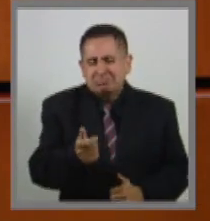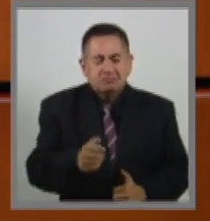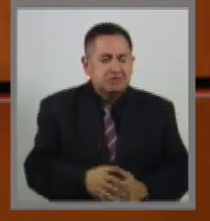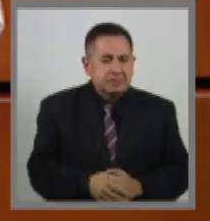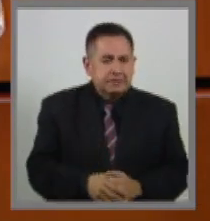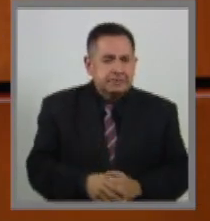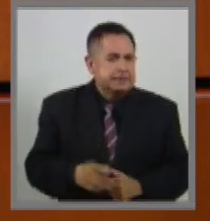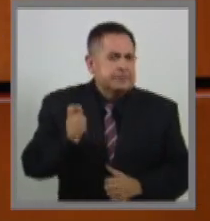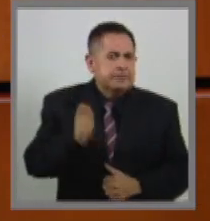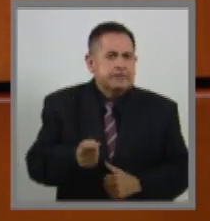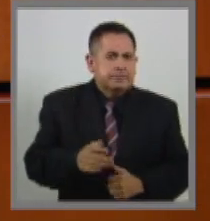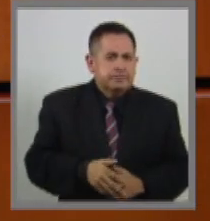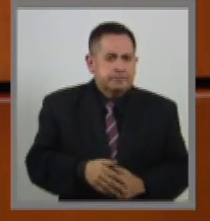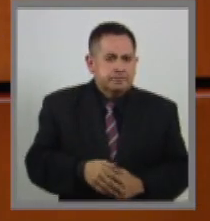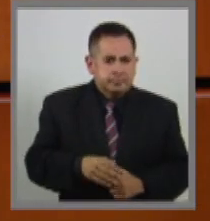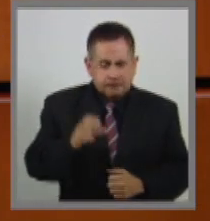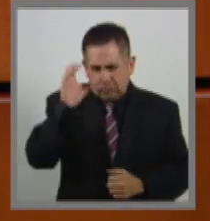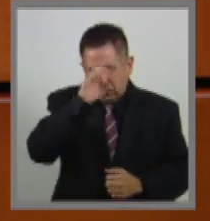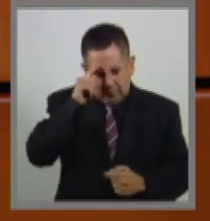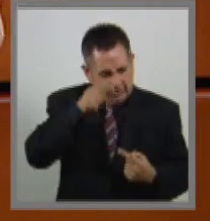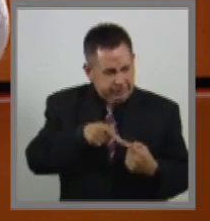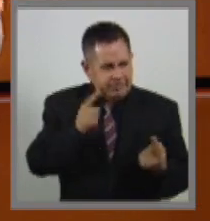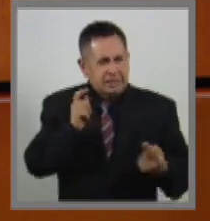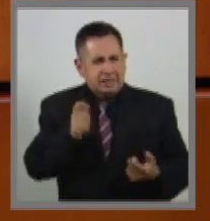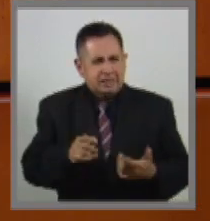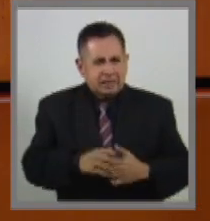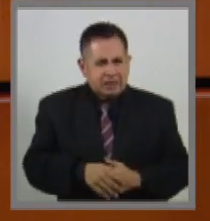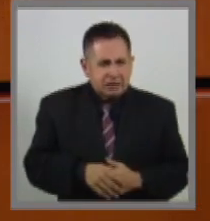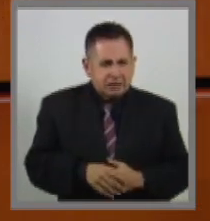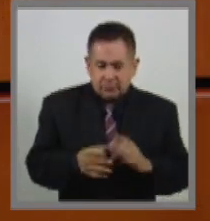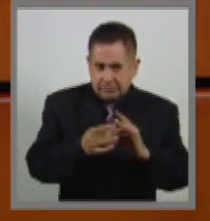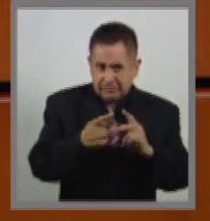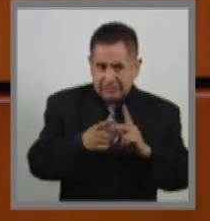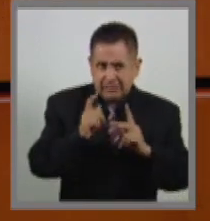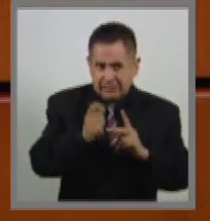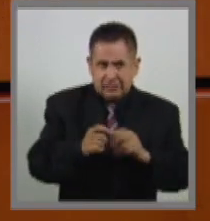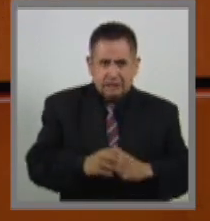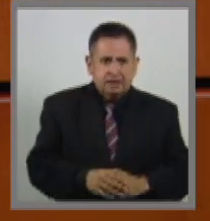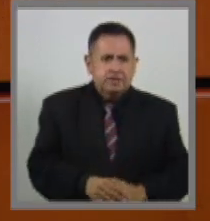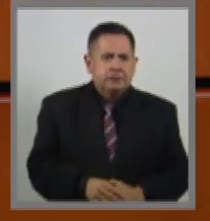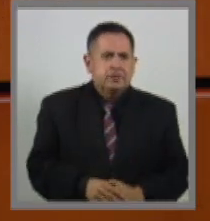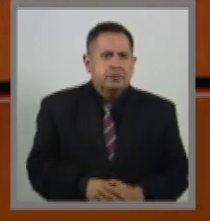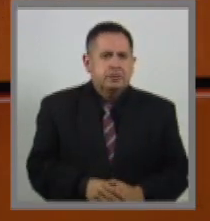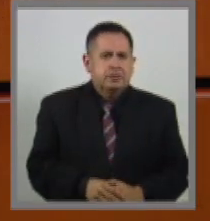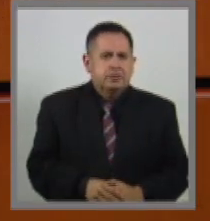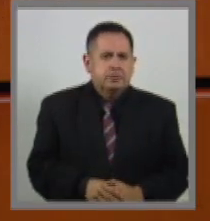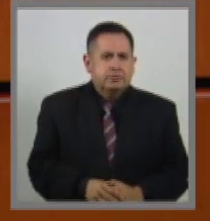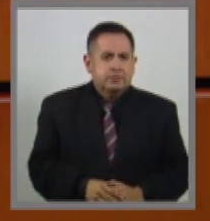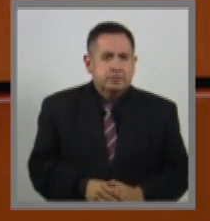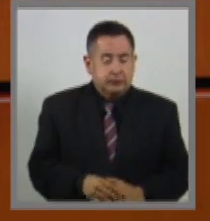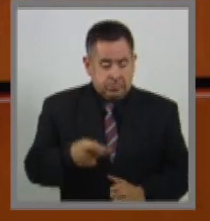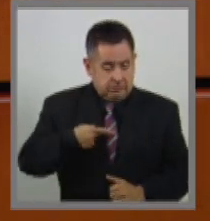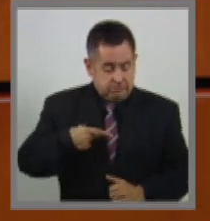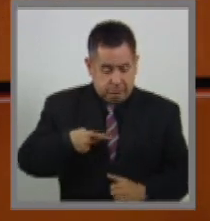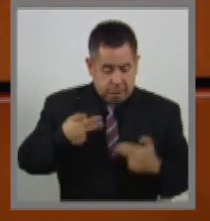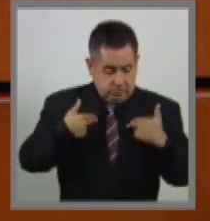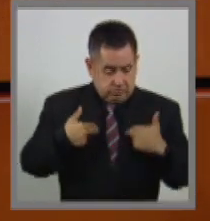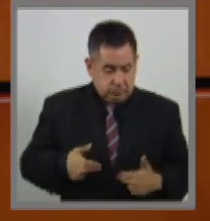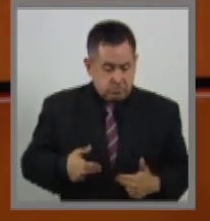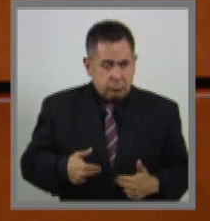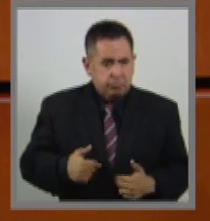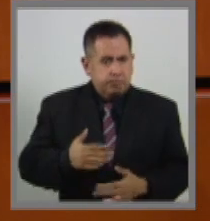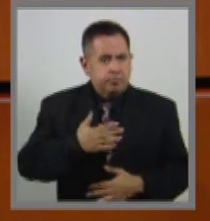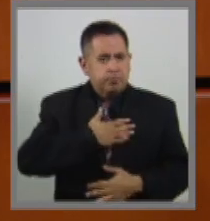¿Qué es la objeción de conciencia? Parto de lo siguiente. La persona humana tiene